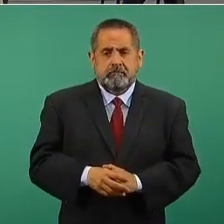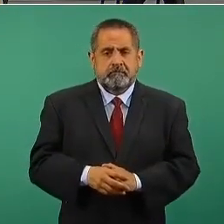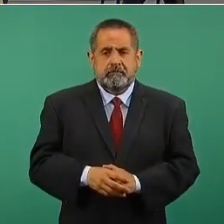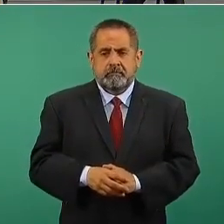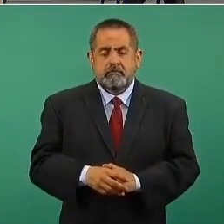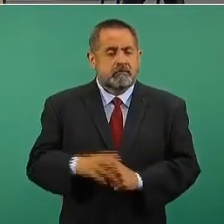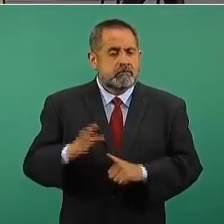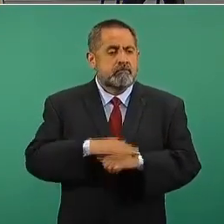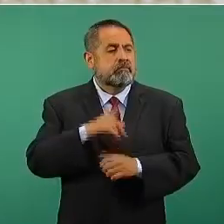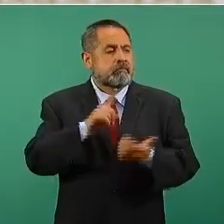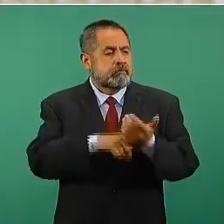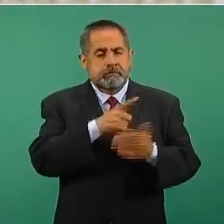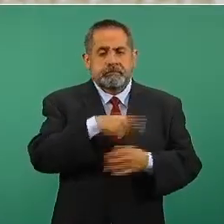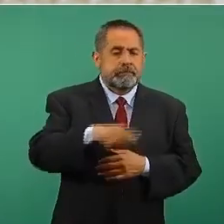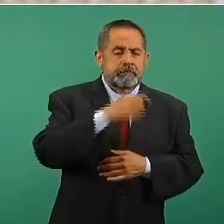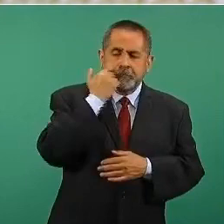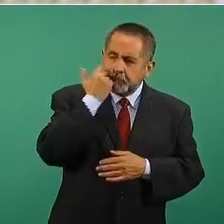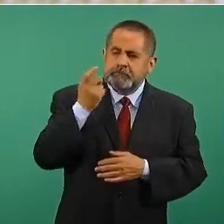porque lo que buscan